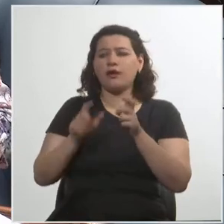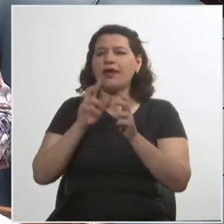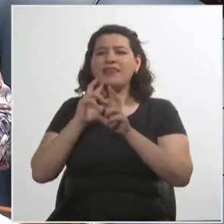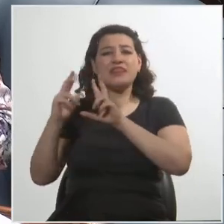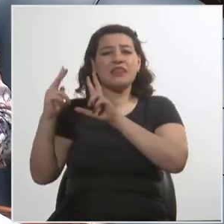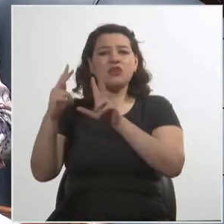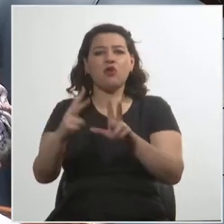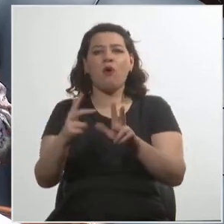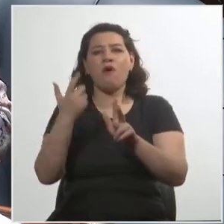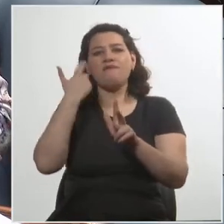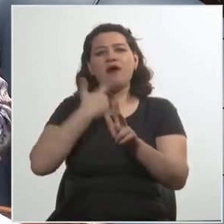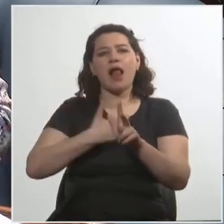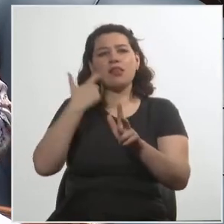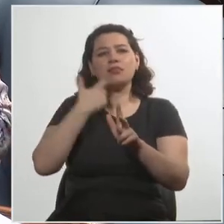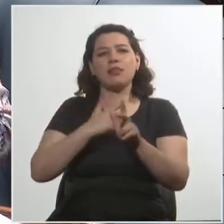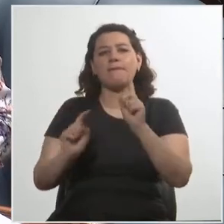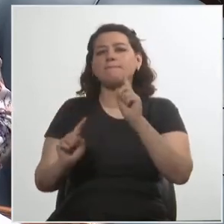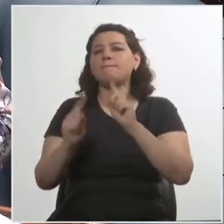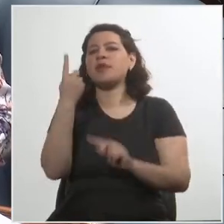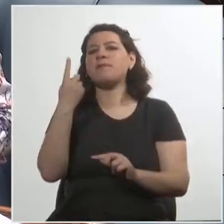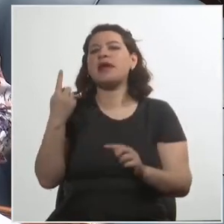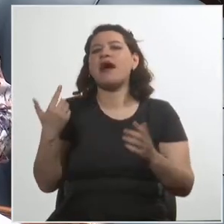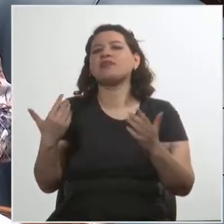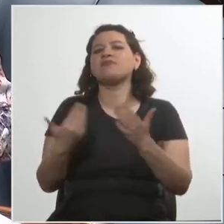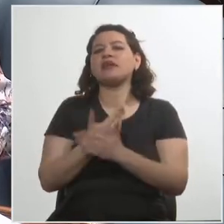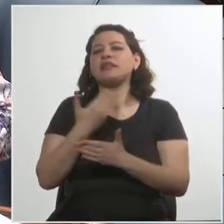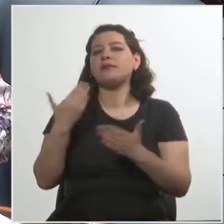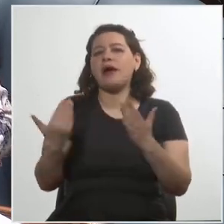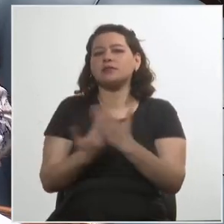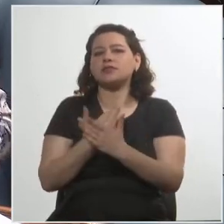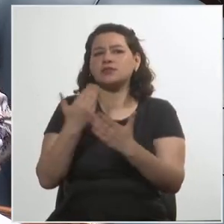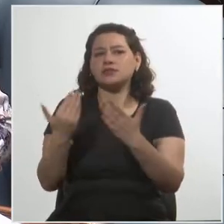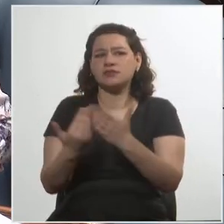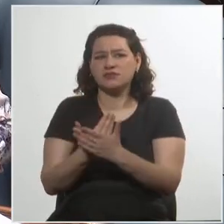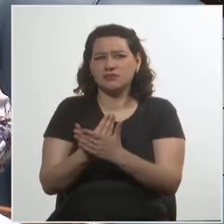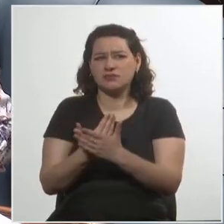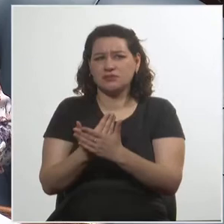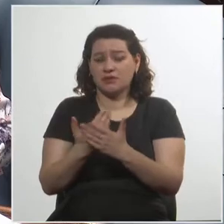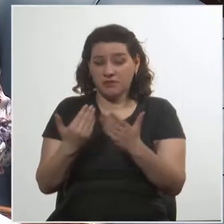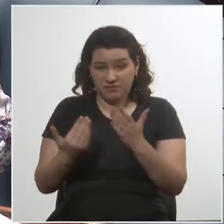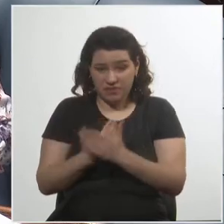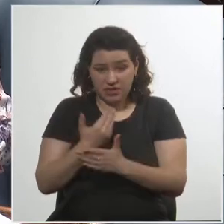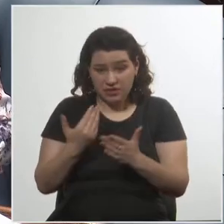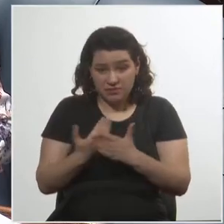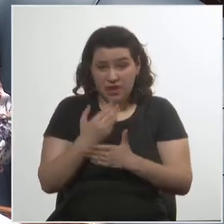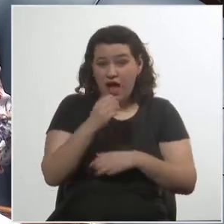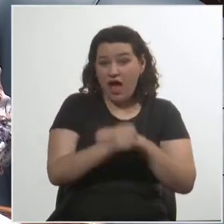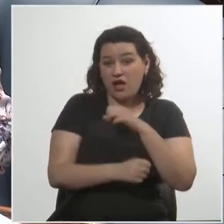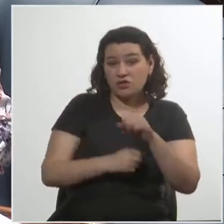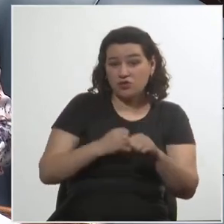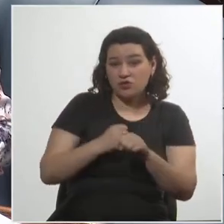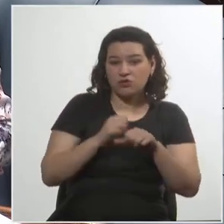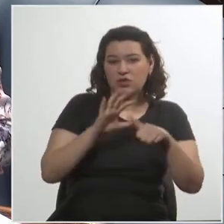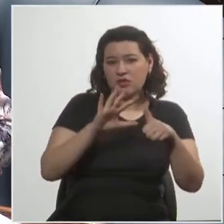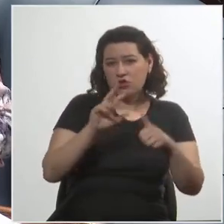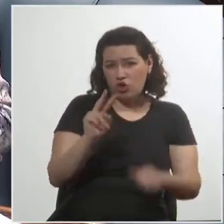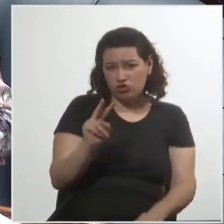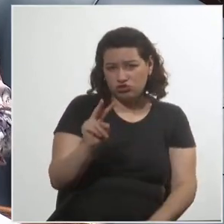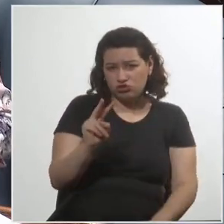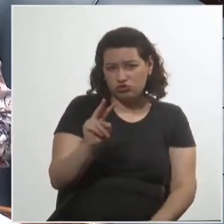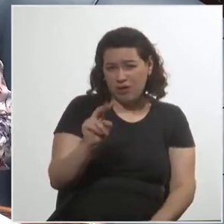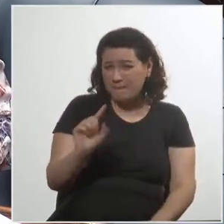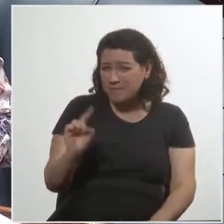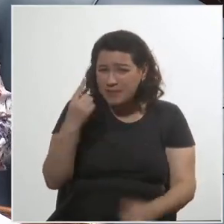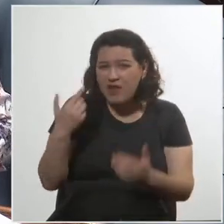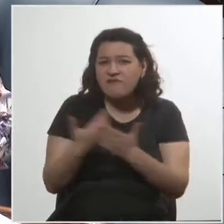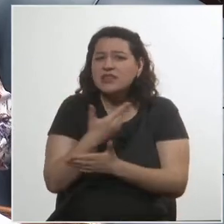tratar las primeras víctimas las primeras víctimas fueron en el 62 la